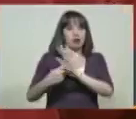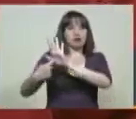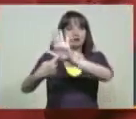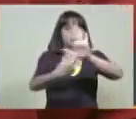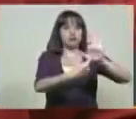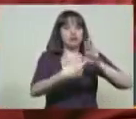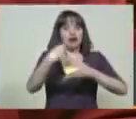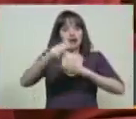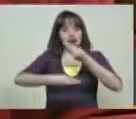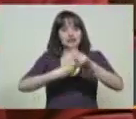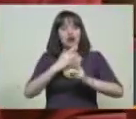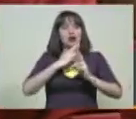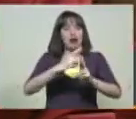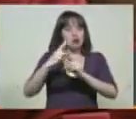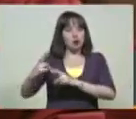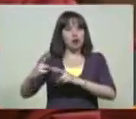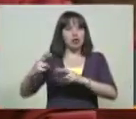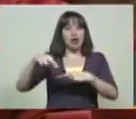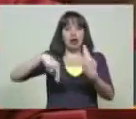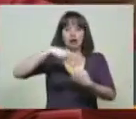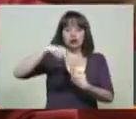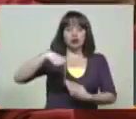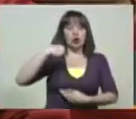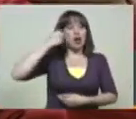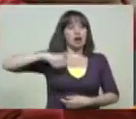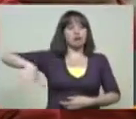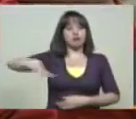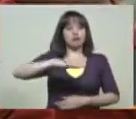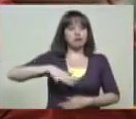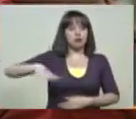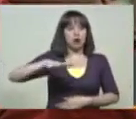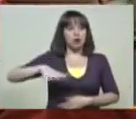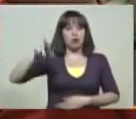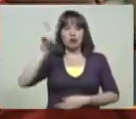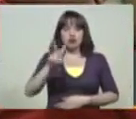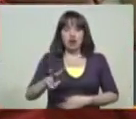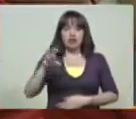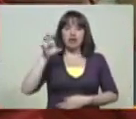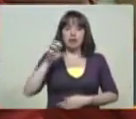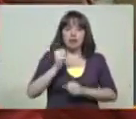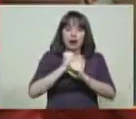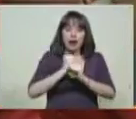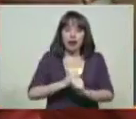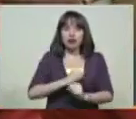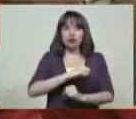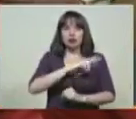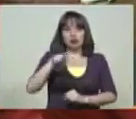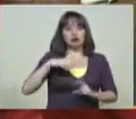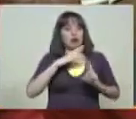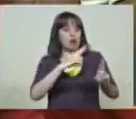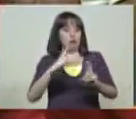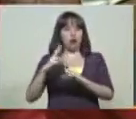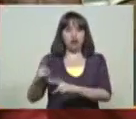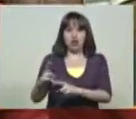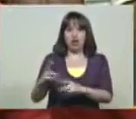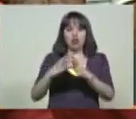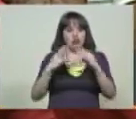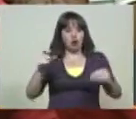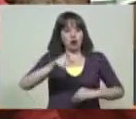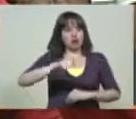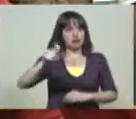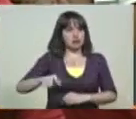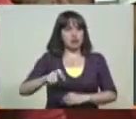acciones y la respuesta que el país está esperando de nosotros de manera integral en modelos productivos de transición al